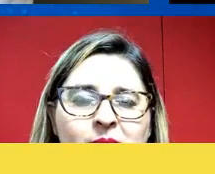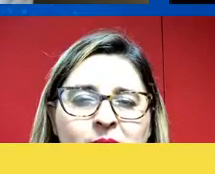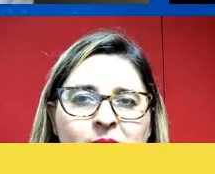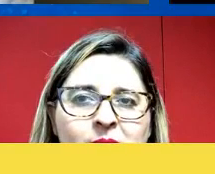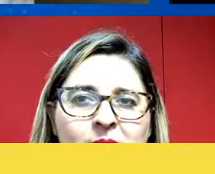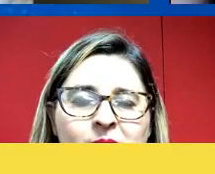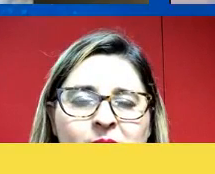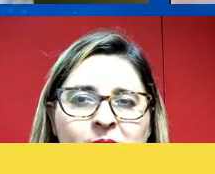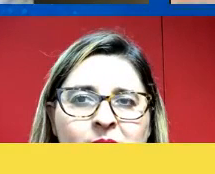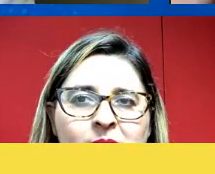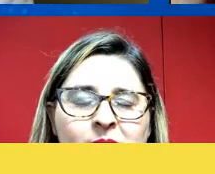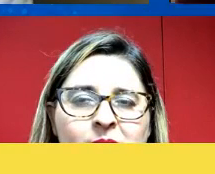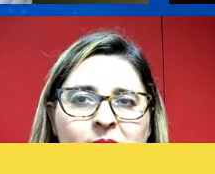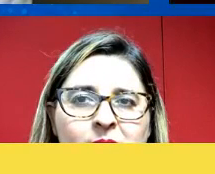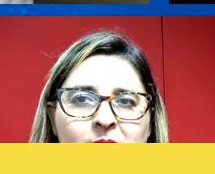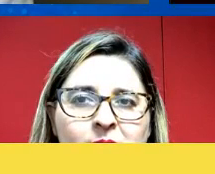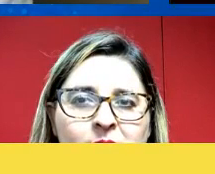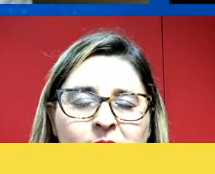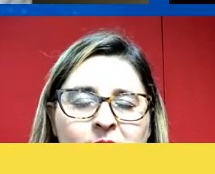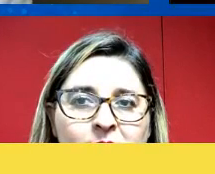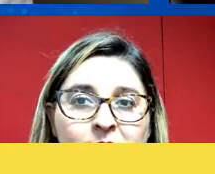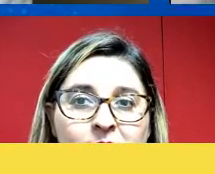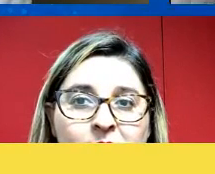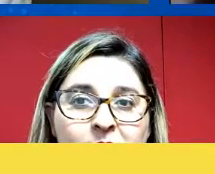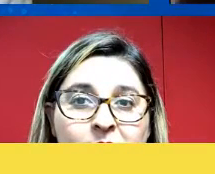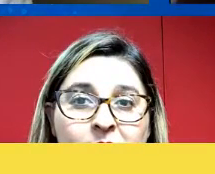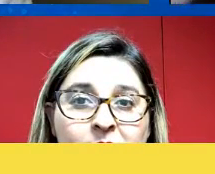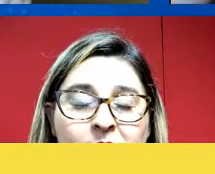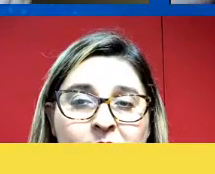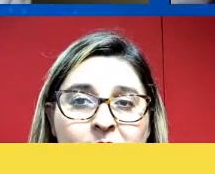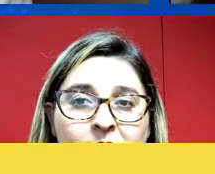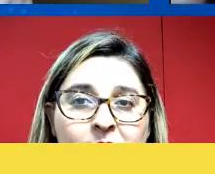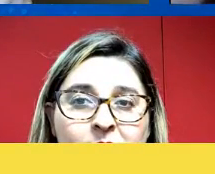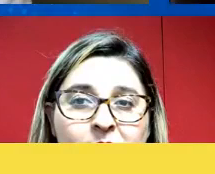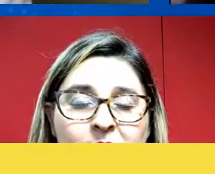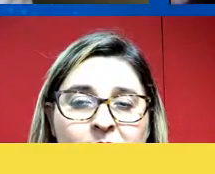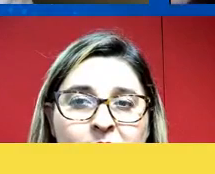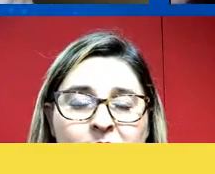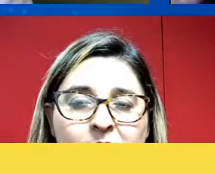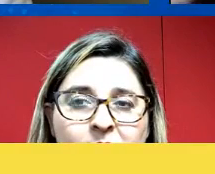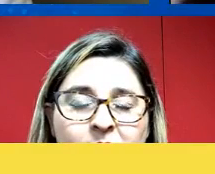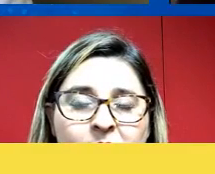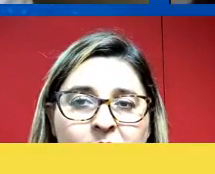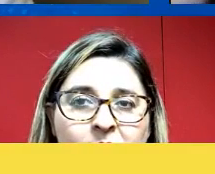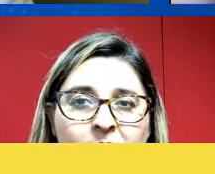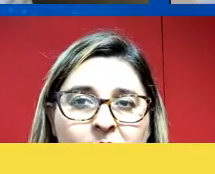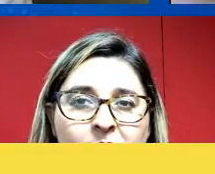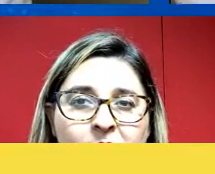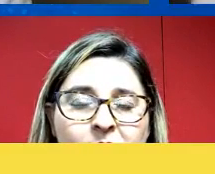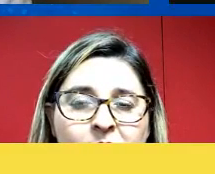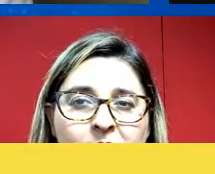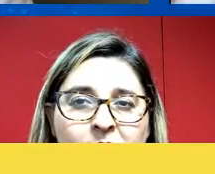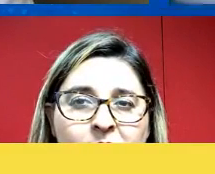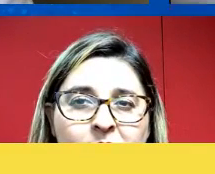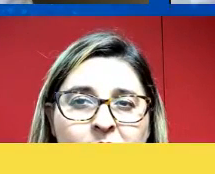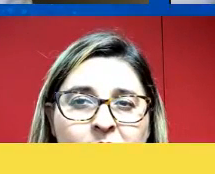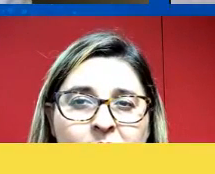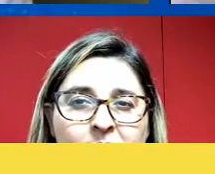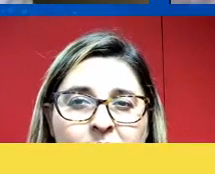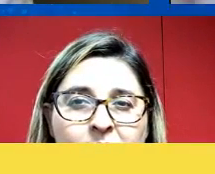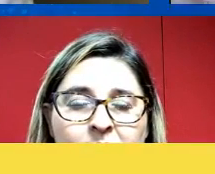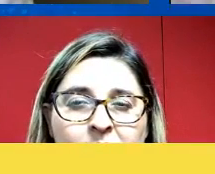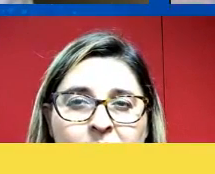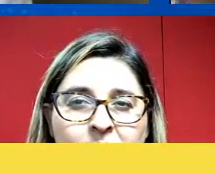sistema solar y ve las lunas de los otros planetas. Las lunas, los satélites naturales de los planetas en general son